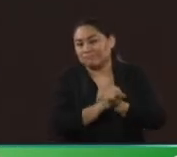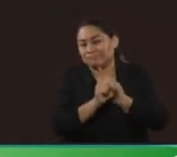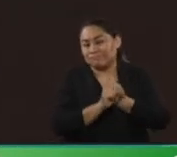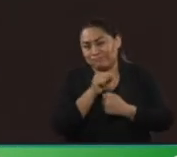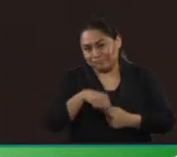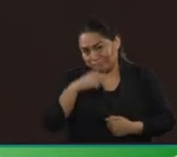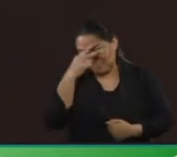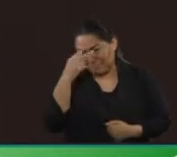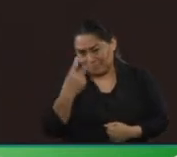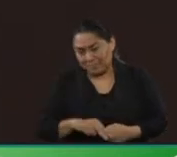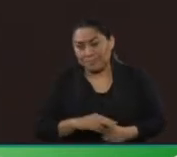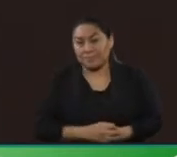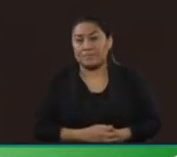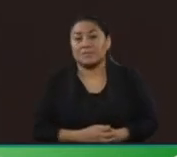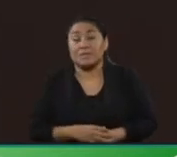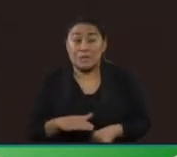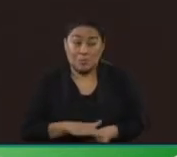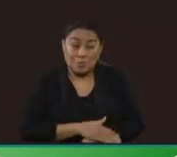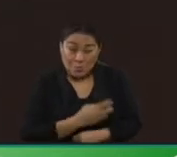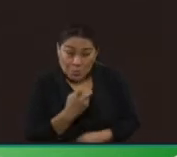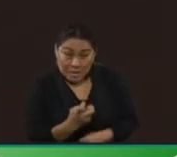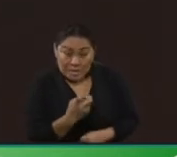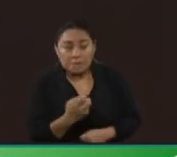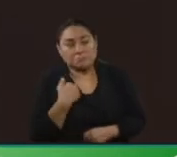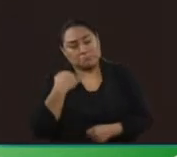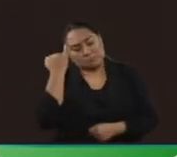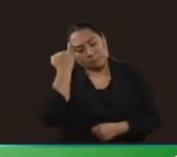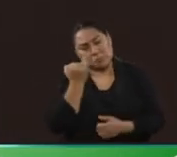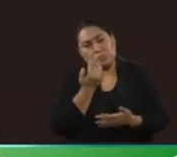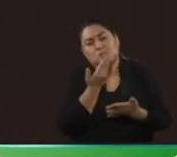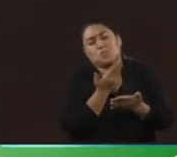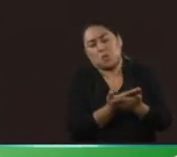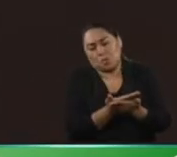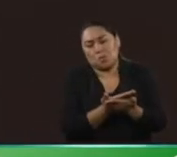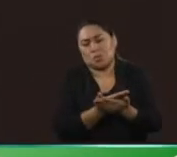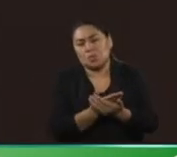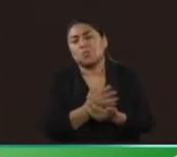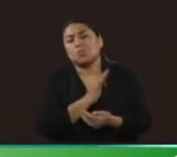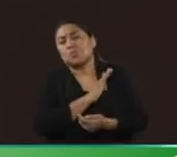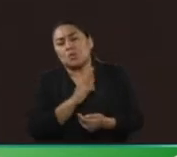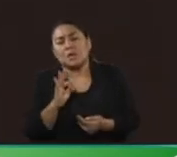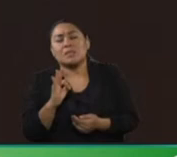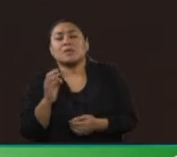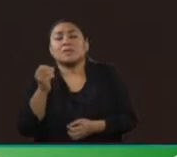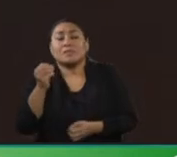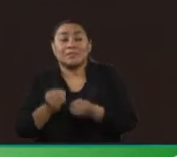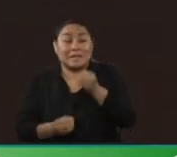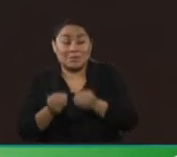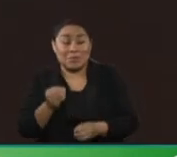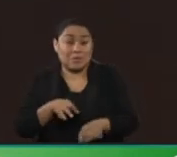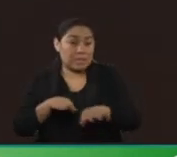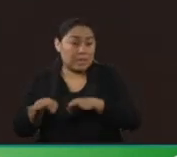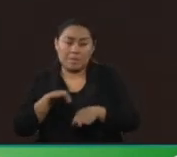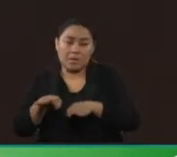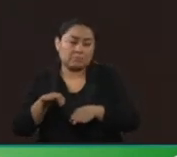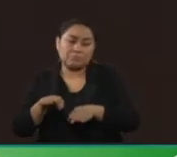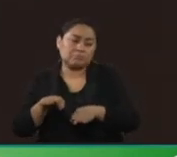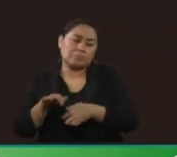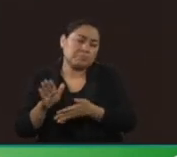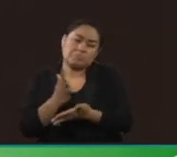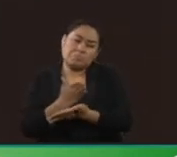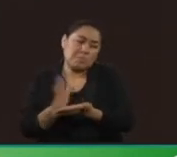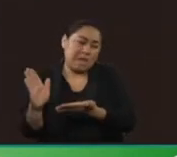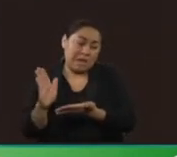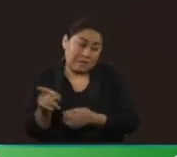país por esta razón es que proponemos excluir a los tribunales laborales de todo este proceso